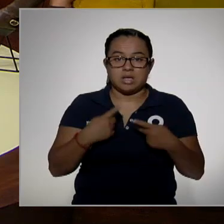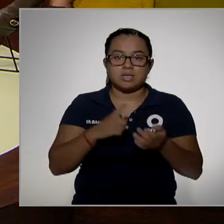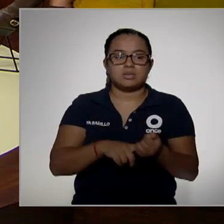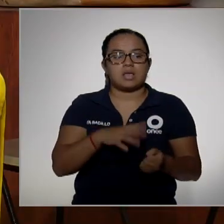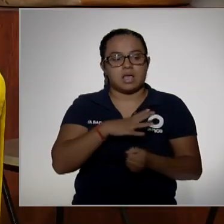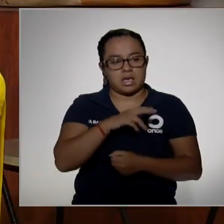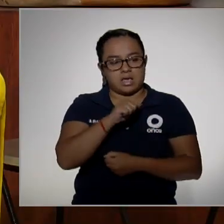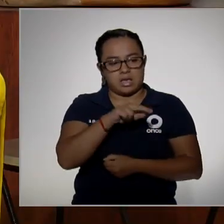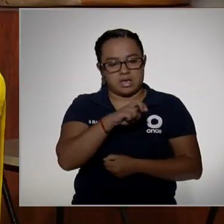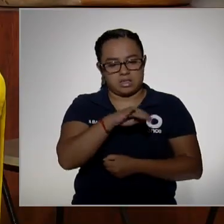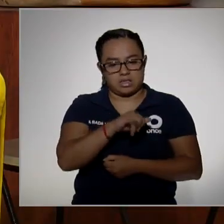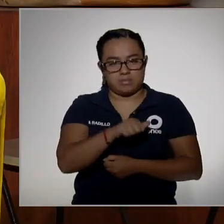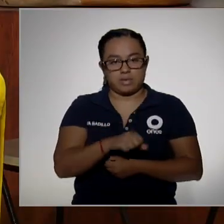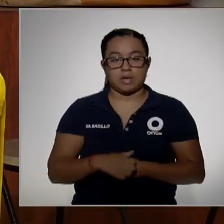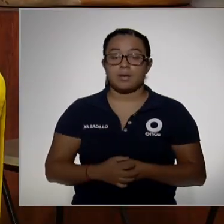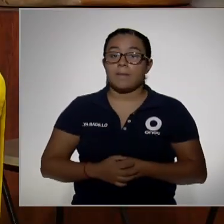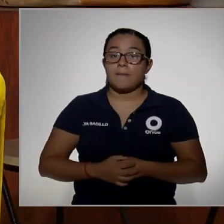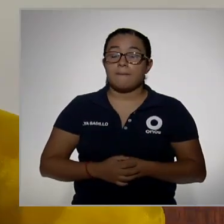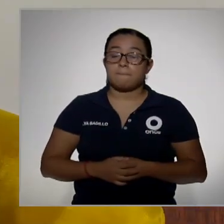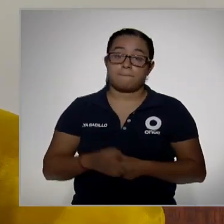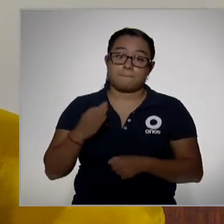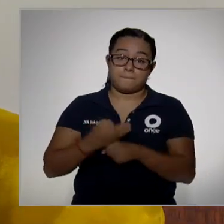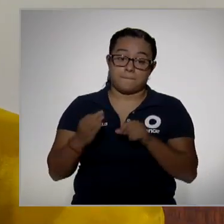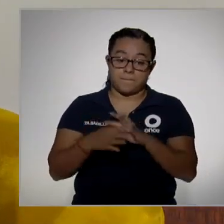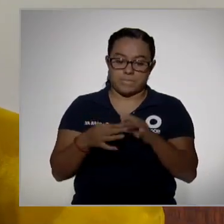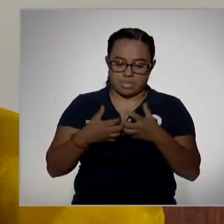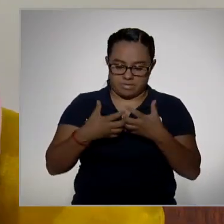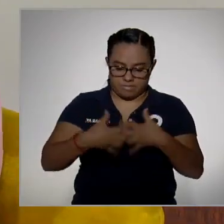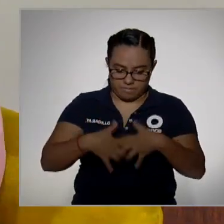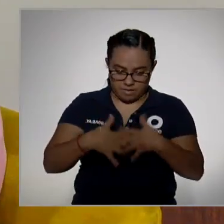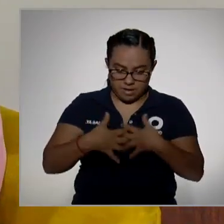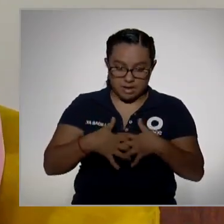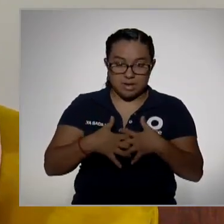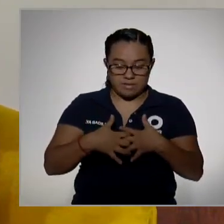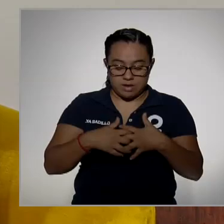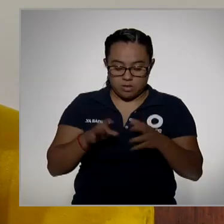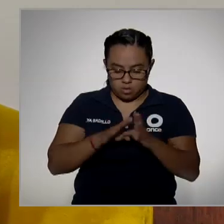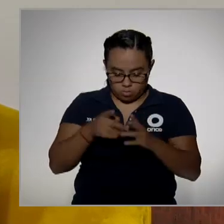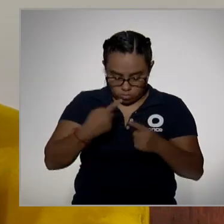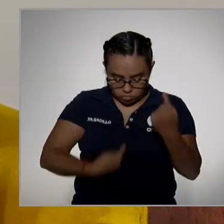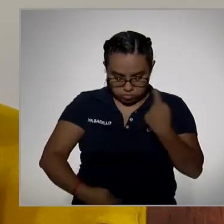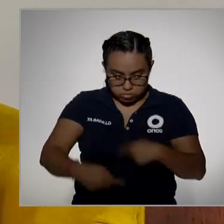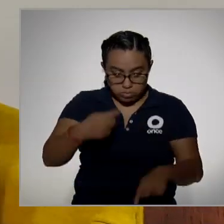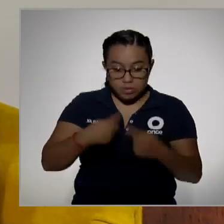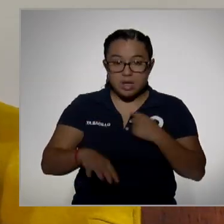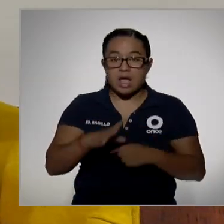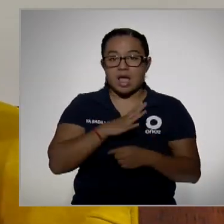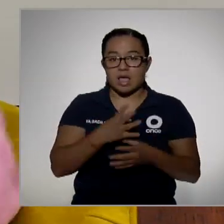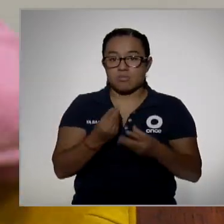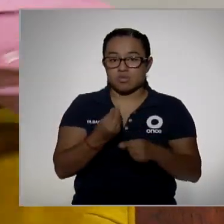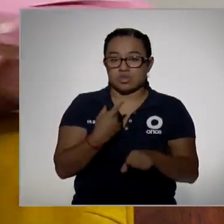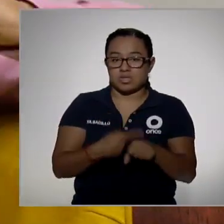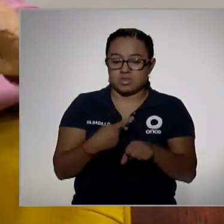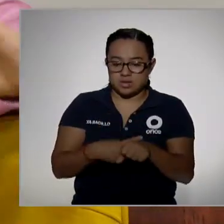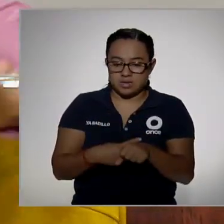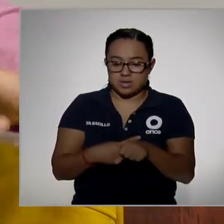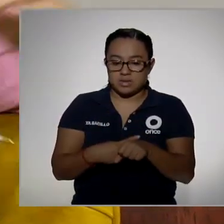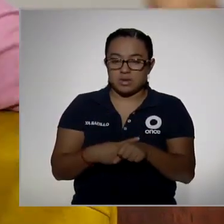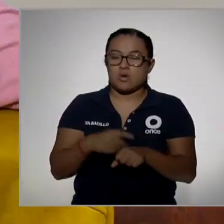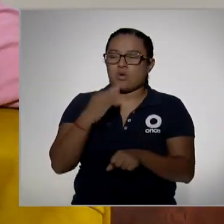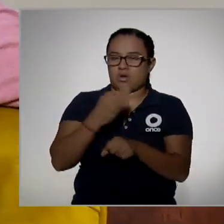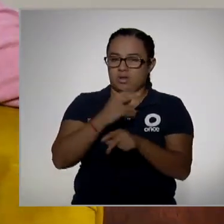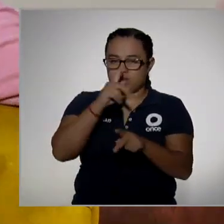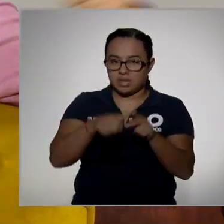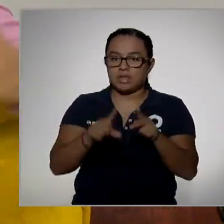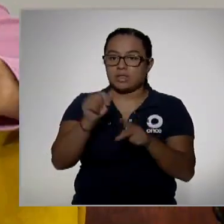anemia bien entonces si nos dijeron la fábrica el transporte per se puede tener muchas enfermedades muchas enfermedades y ahorita después del